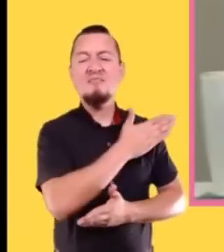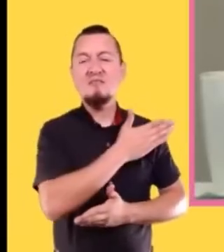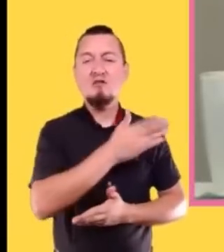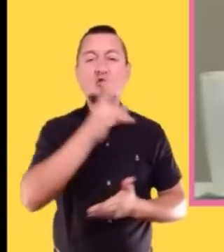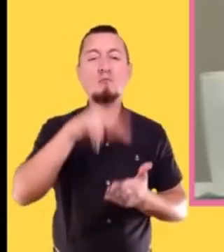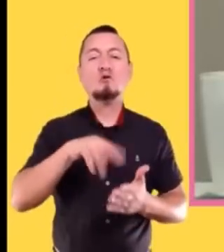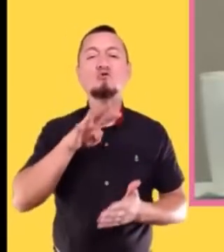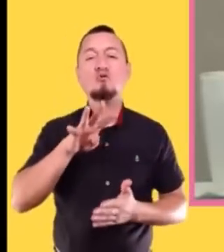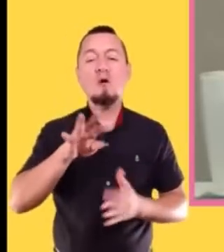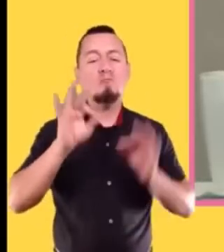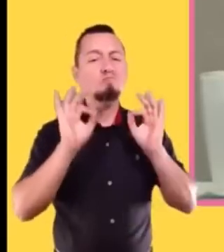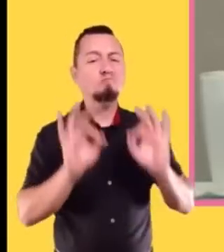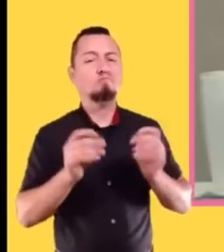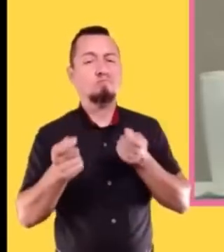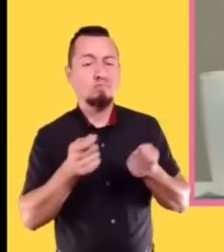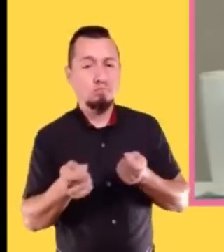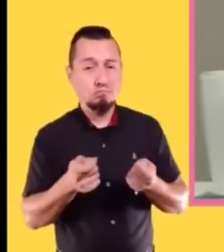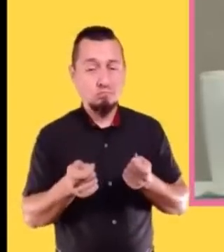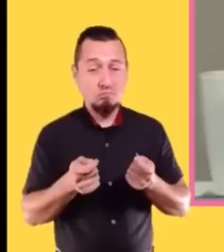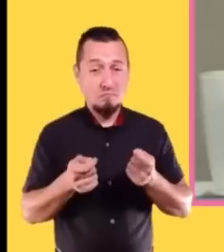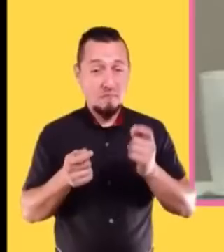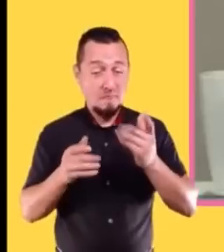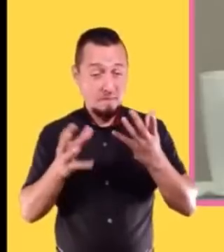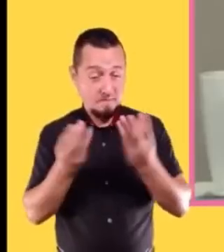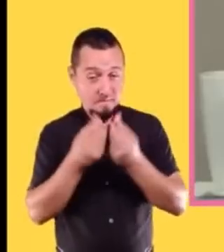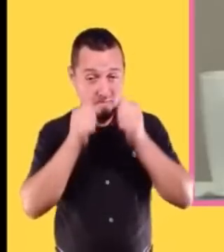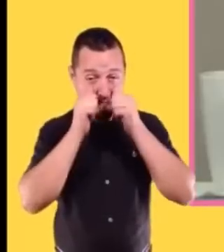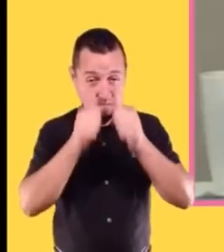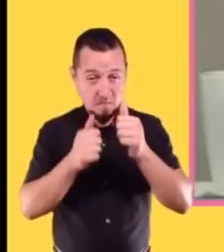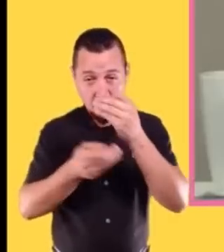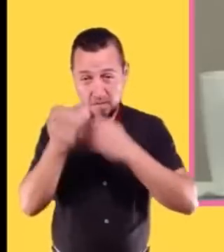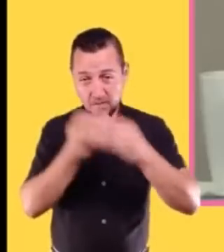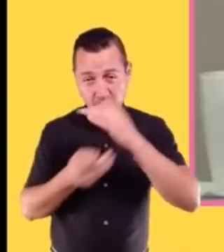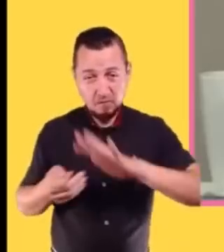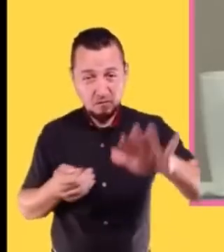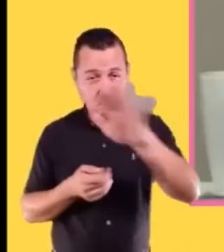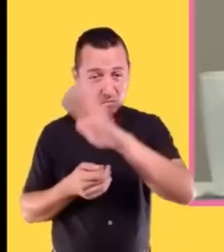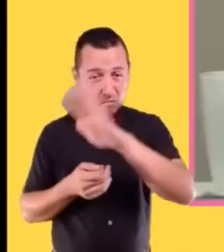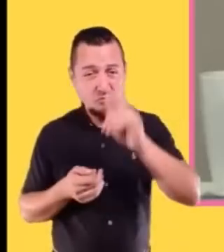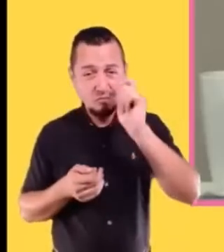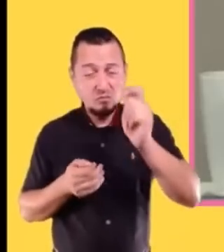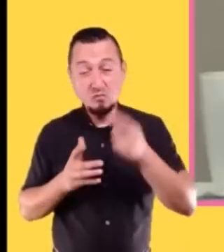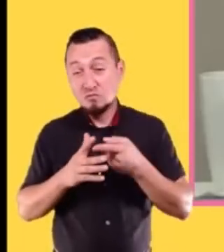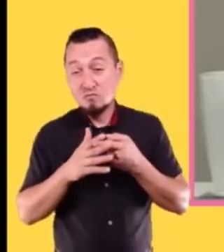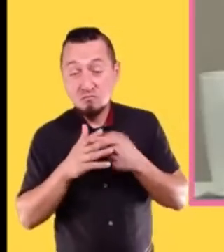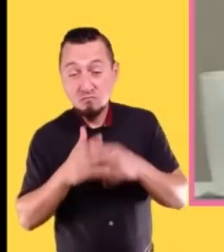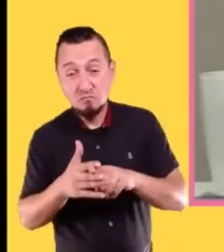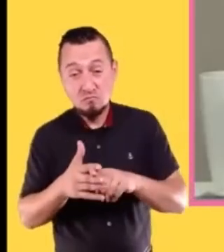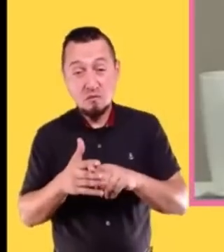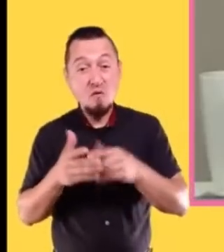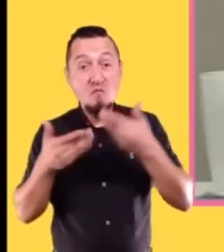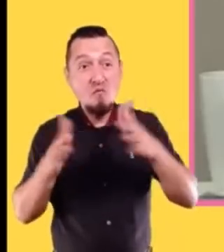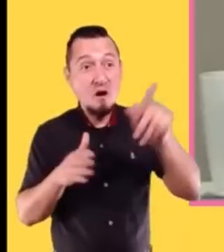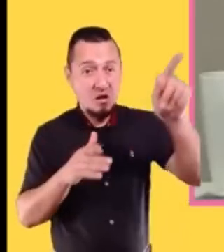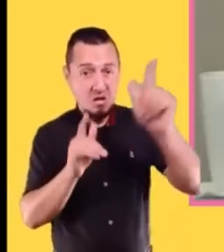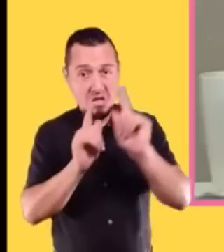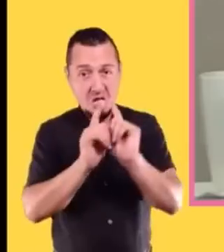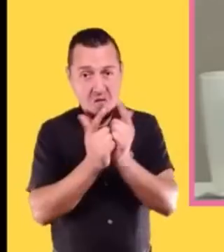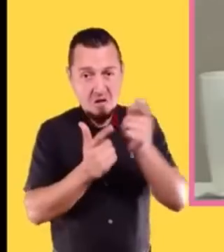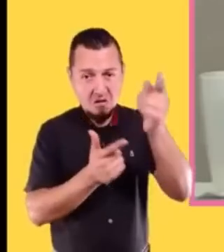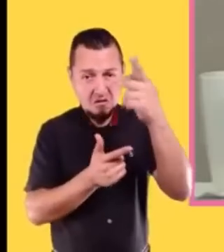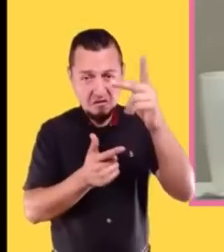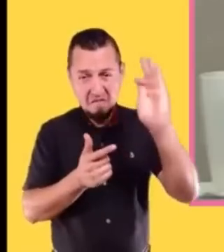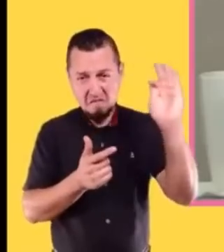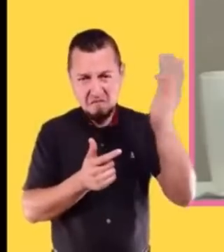años. El trabajo para atender este reto no inicia a partir de que se abrió este debate sobre los libros de texto. Yo no sé qué